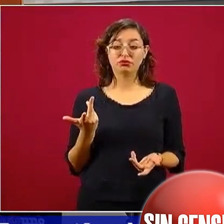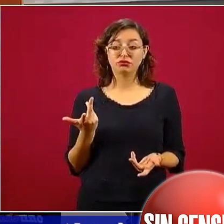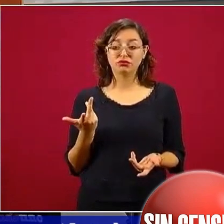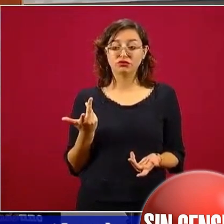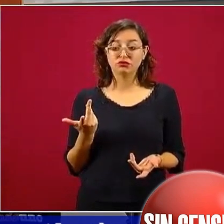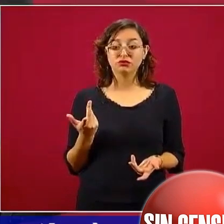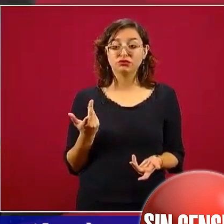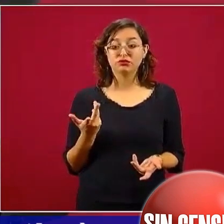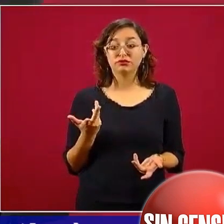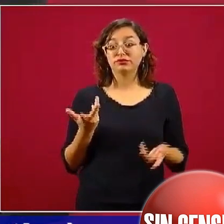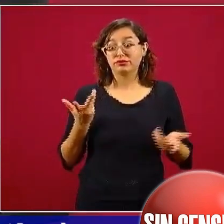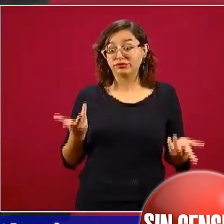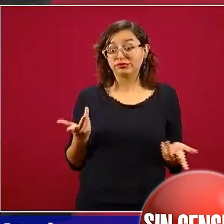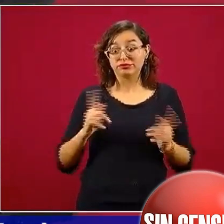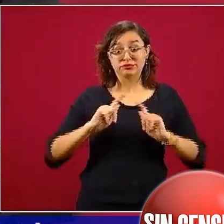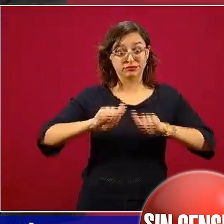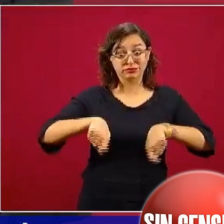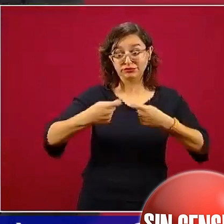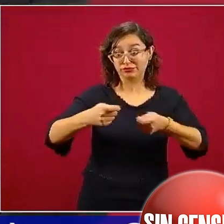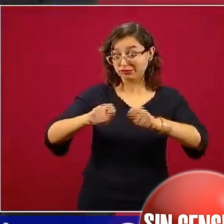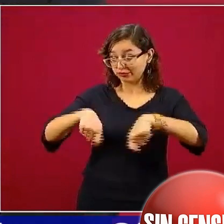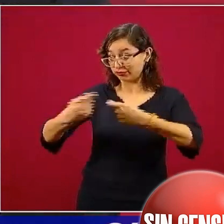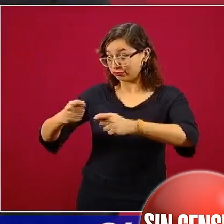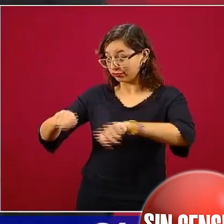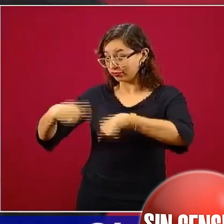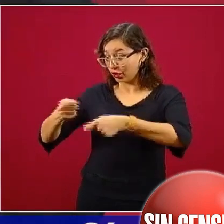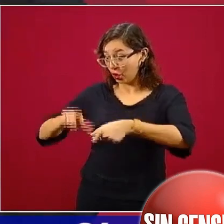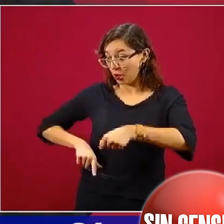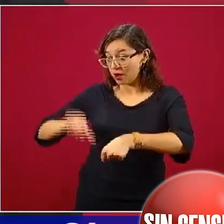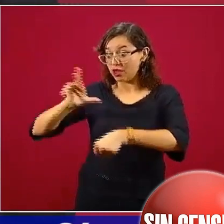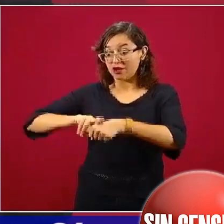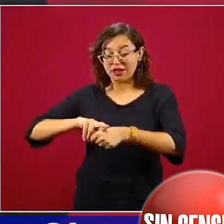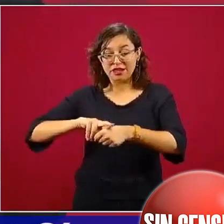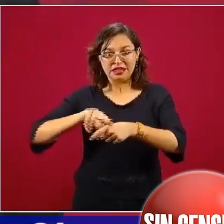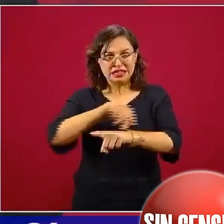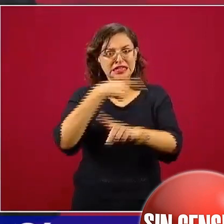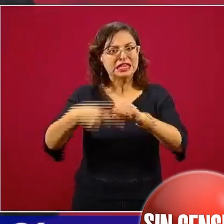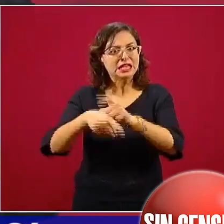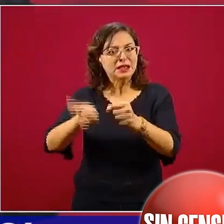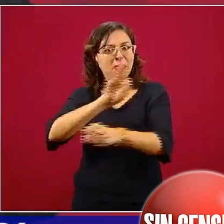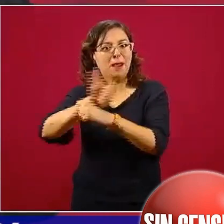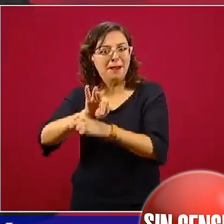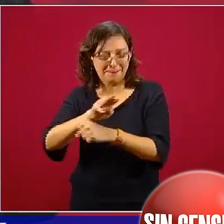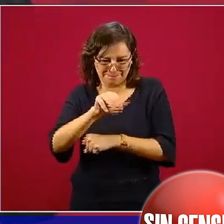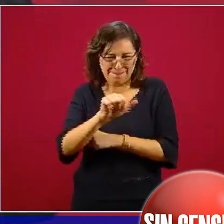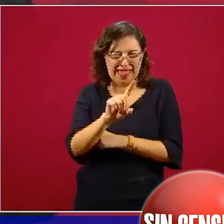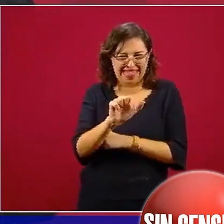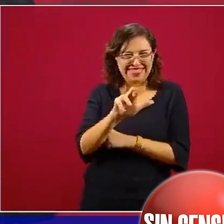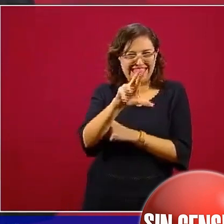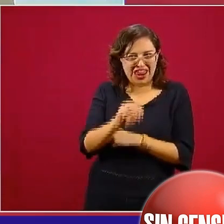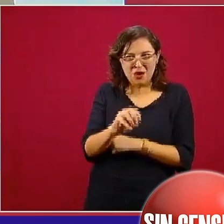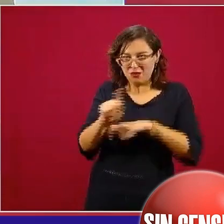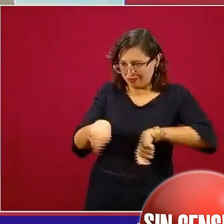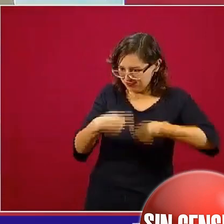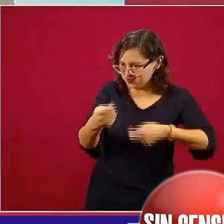por el triunfo revolucionario, impulsados por el movimiento maderista.